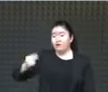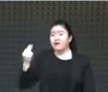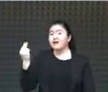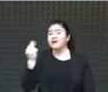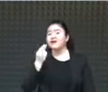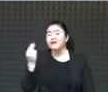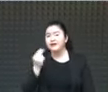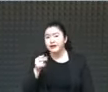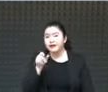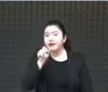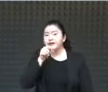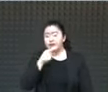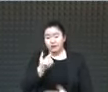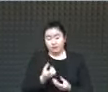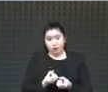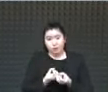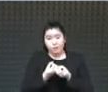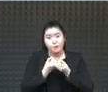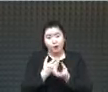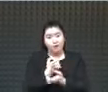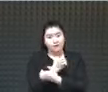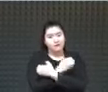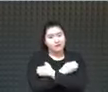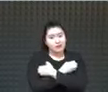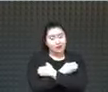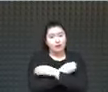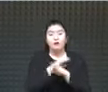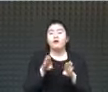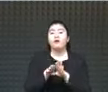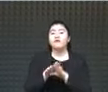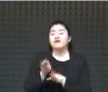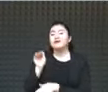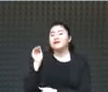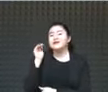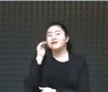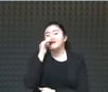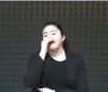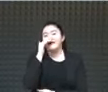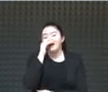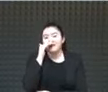gratuita, científica, de calidad, con educación cívica.